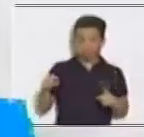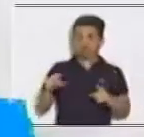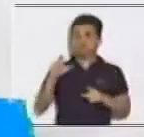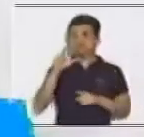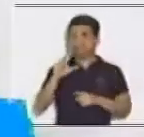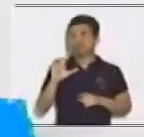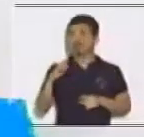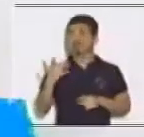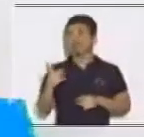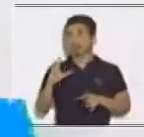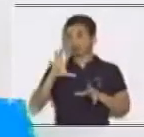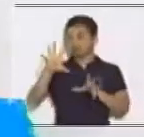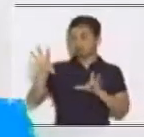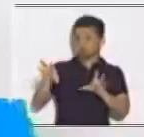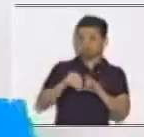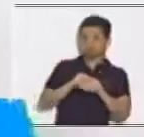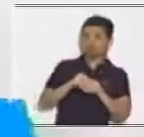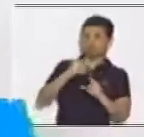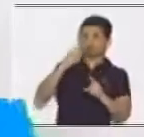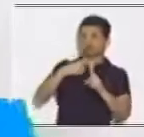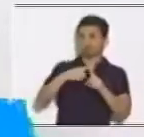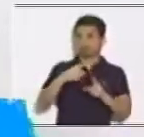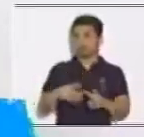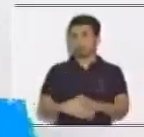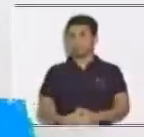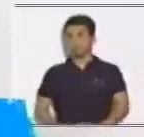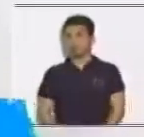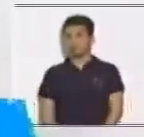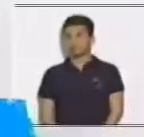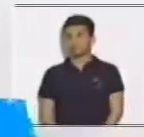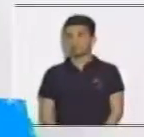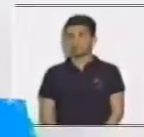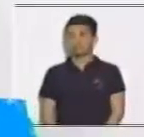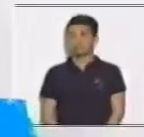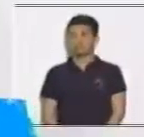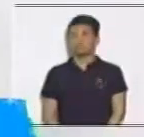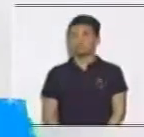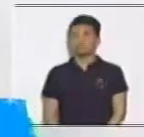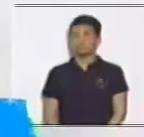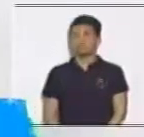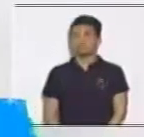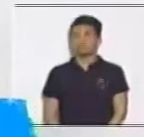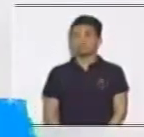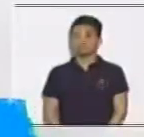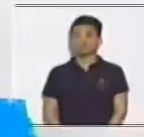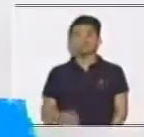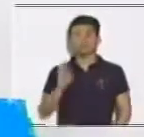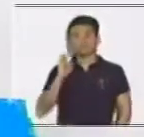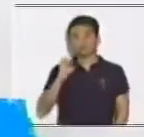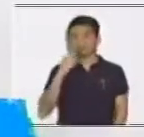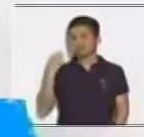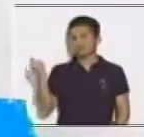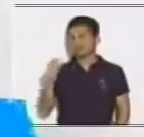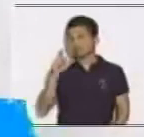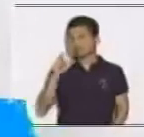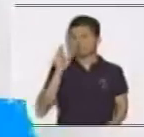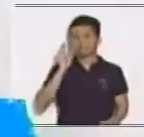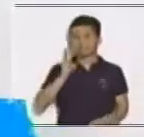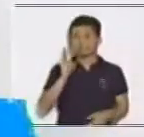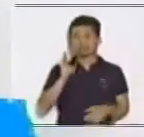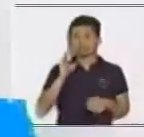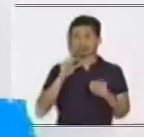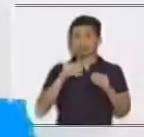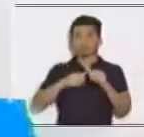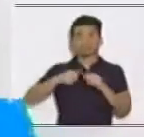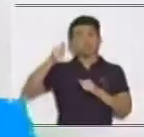hipotenusa, o sea, la suma de los dos anteriores. Por eso C siempre sale mayor, porque es la suma de los otros dos,